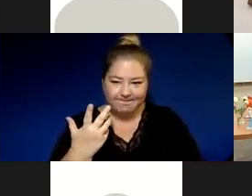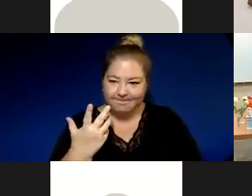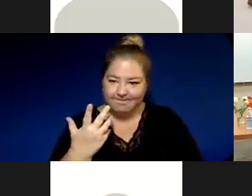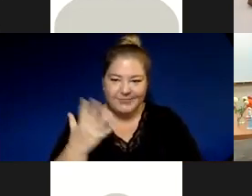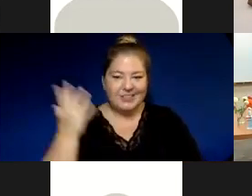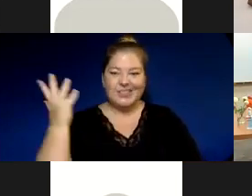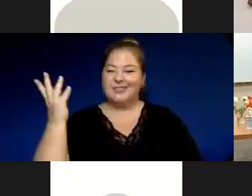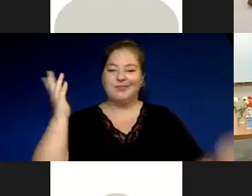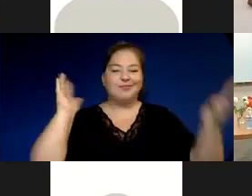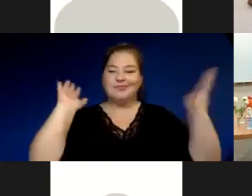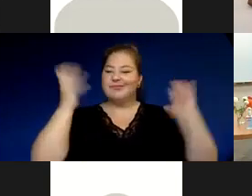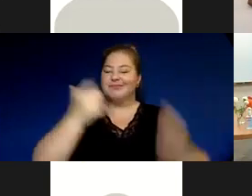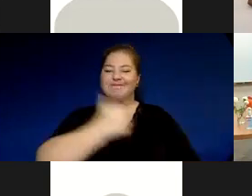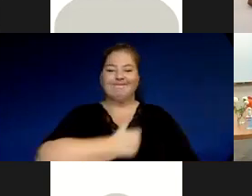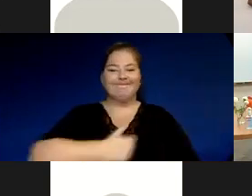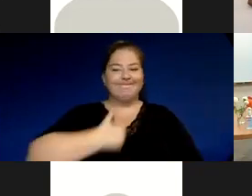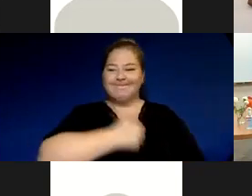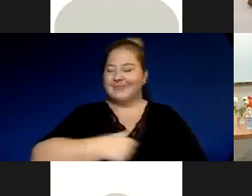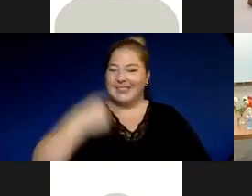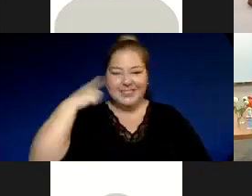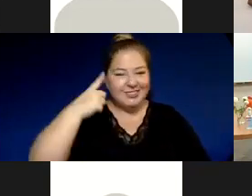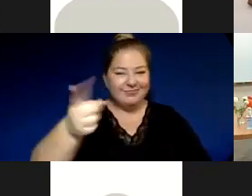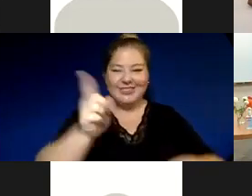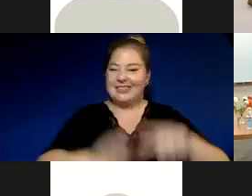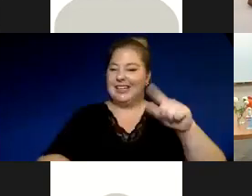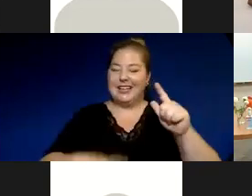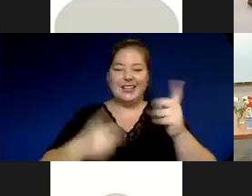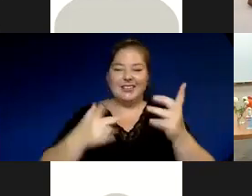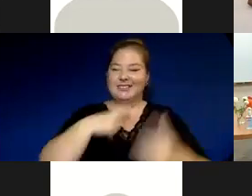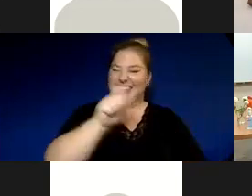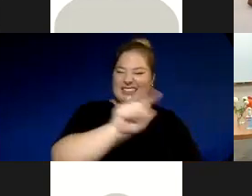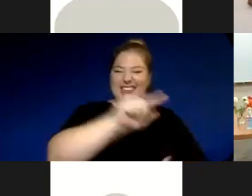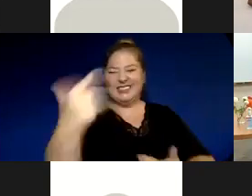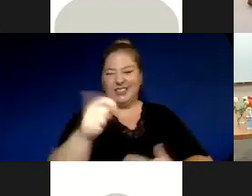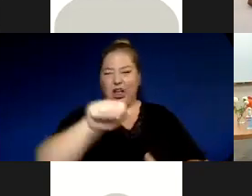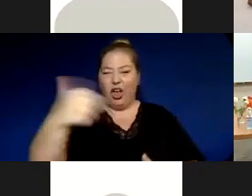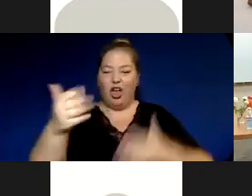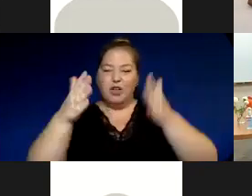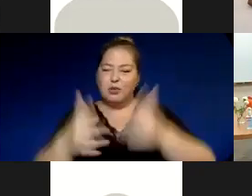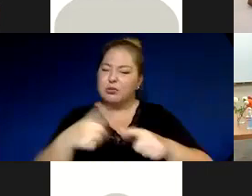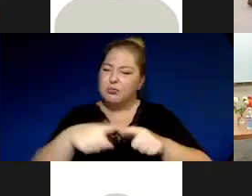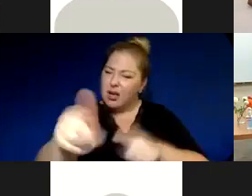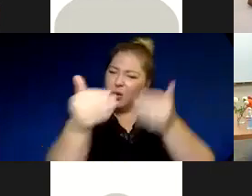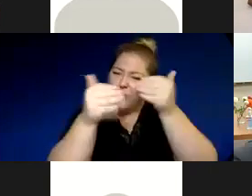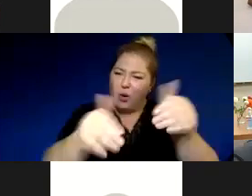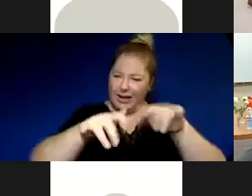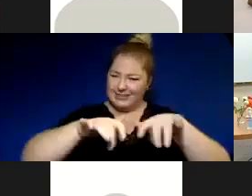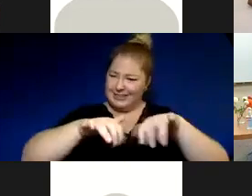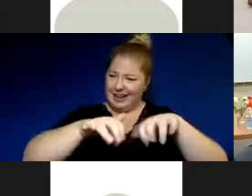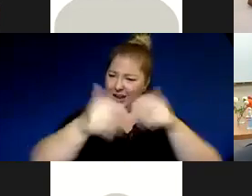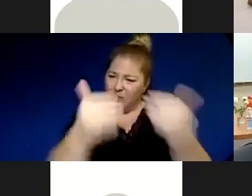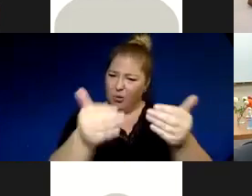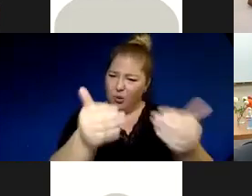Mary, se nos dificulta oírte. Bueno, voy a tener que responder luego. O escribe la pregunta en el chat.